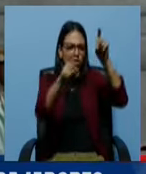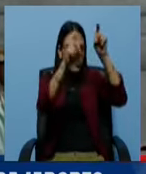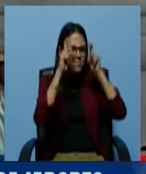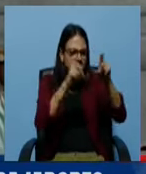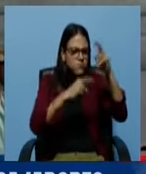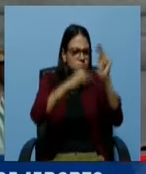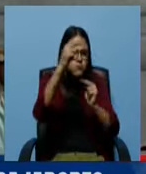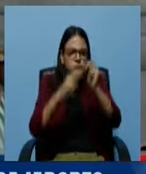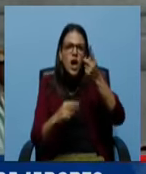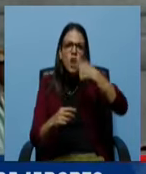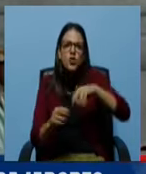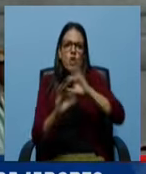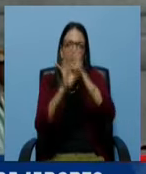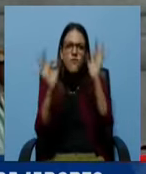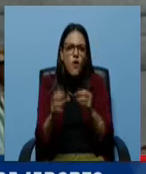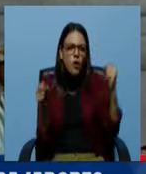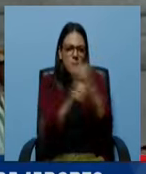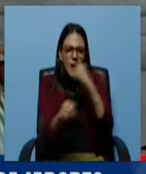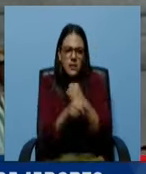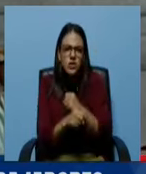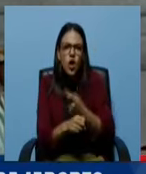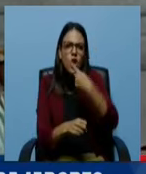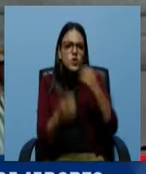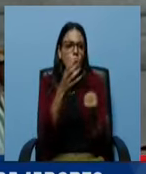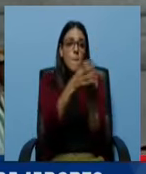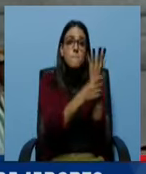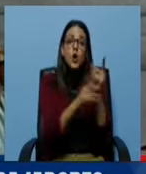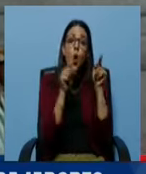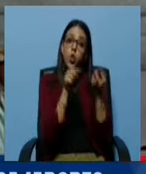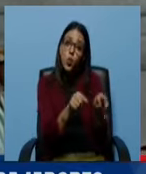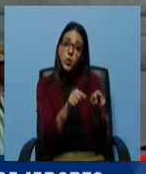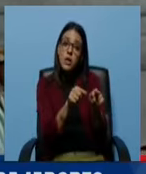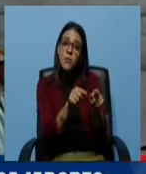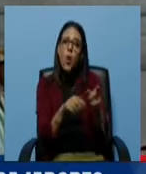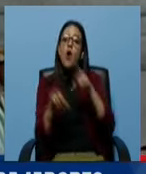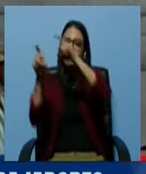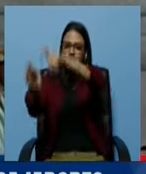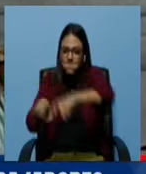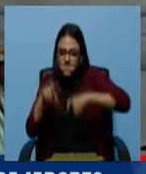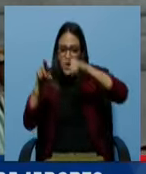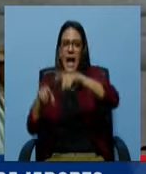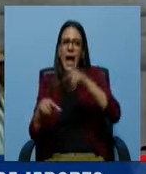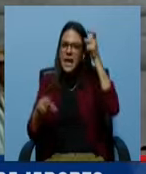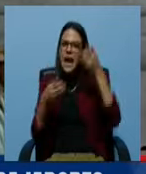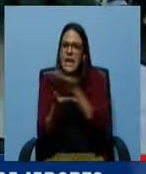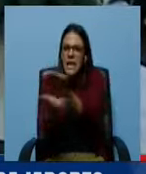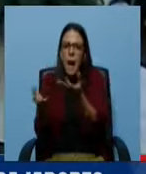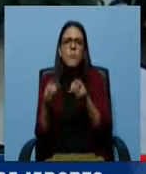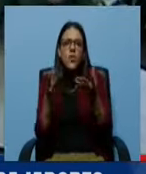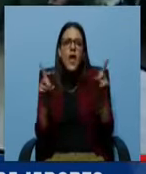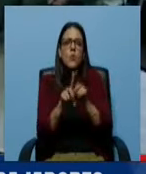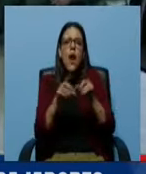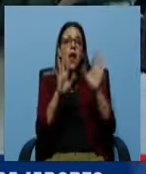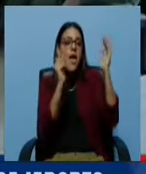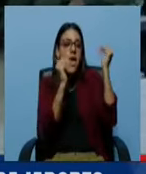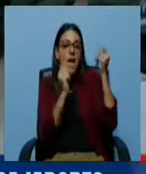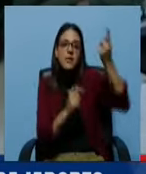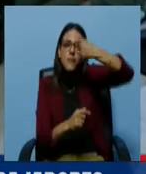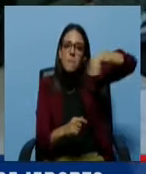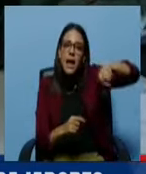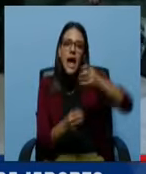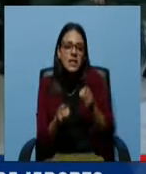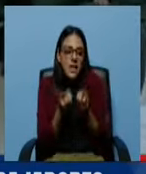de un modelo de gestión productivo que en el campo le dé esperanza y le